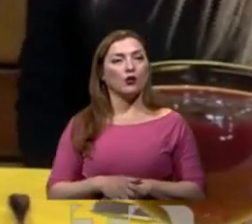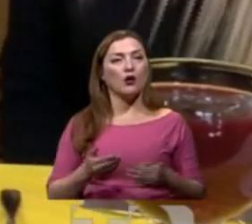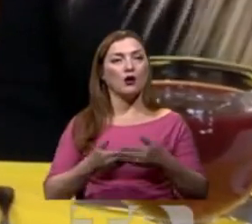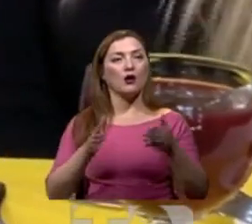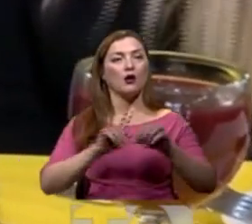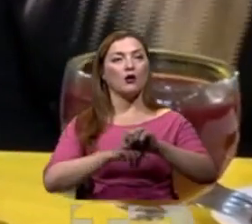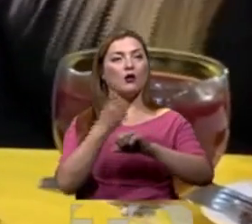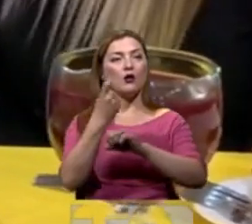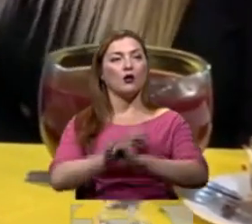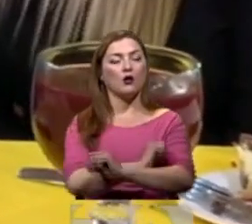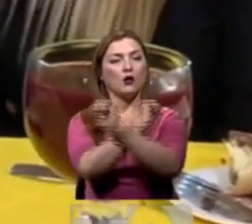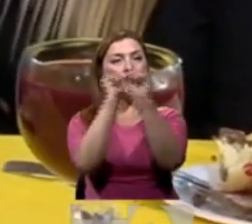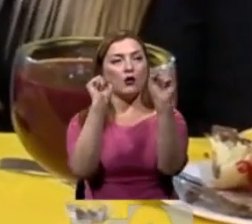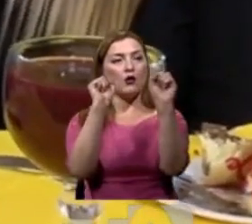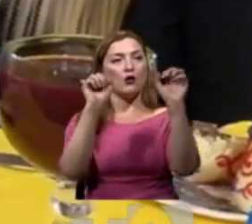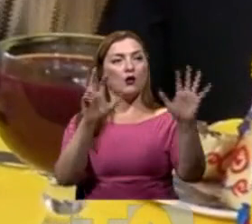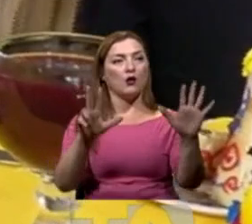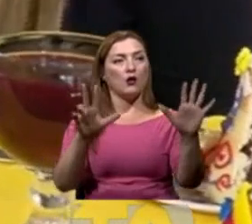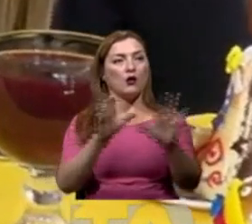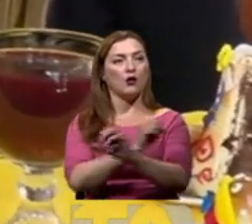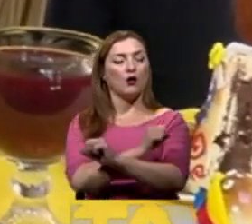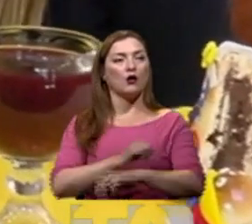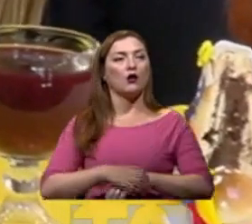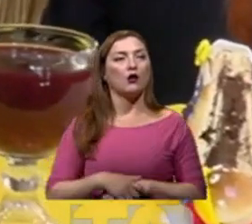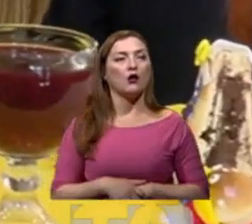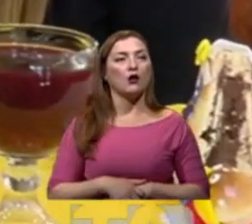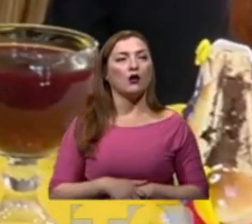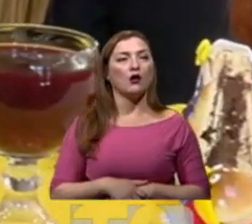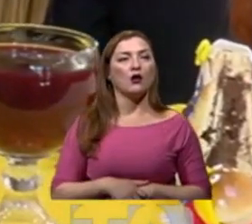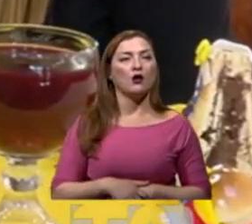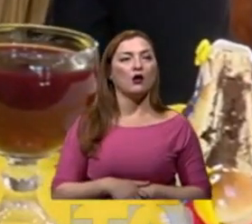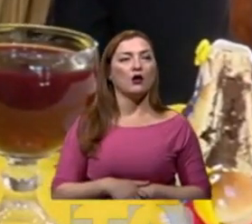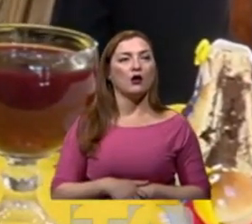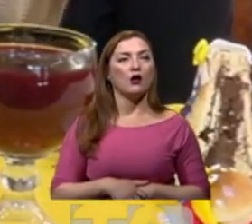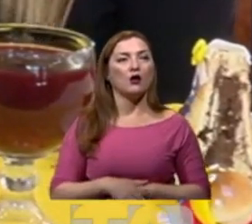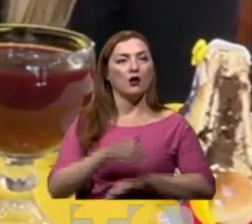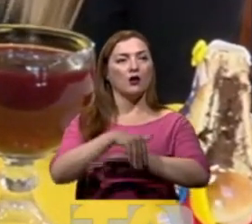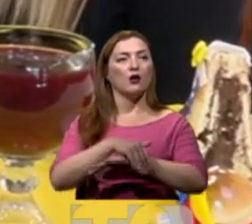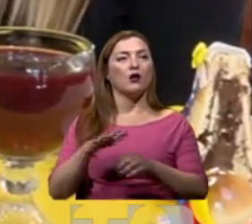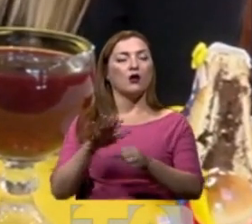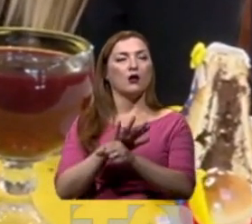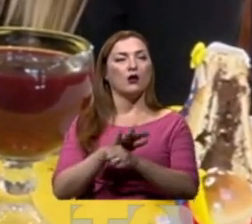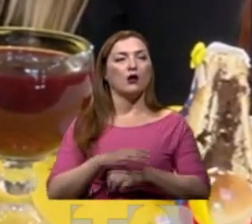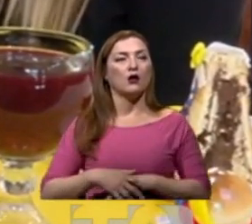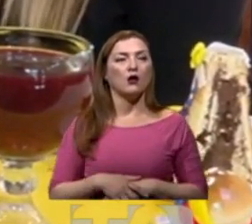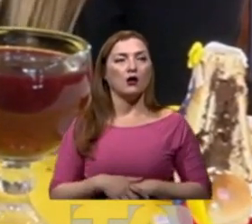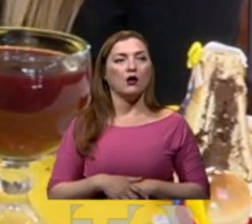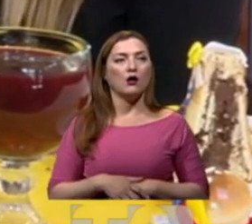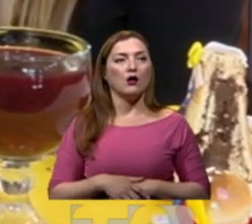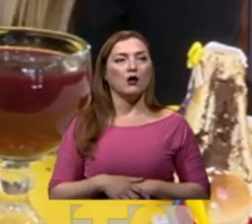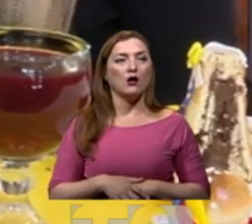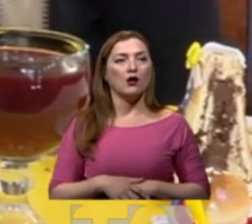mañana hasta las 8 de la noche. ¿Sí? En la tarde siempre estamos mucho más llenos, siempre en la tarde donde esto es